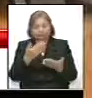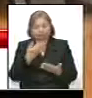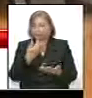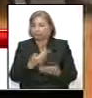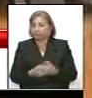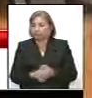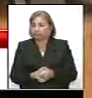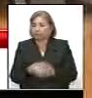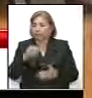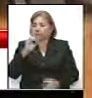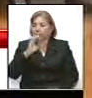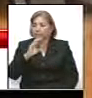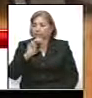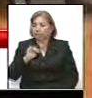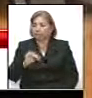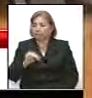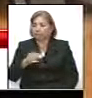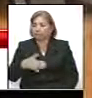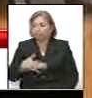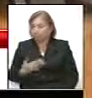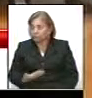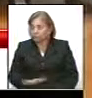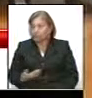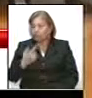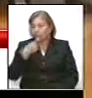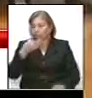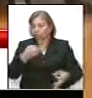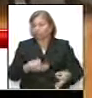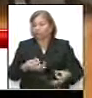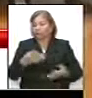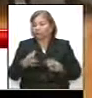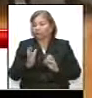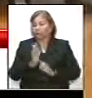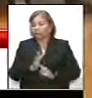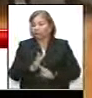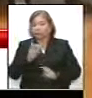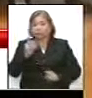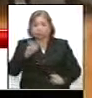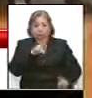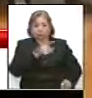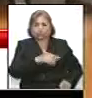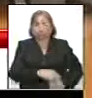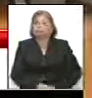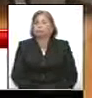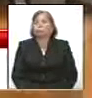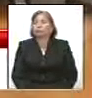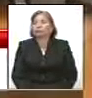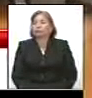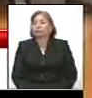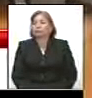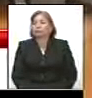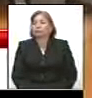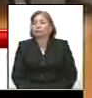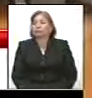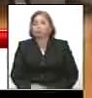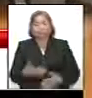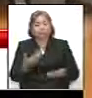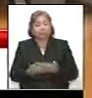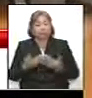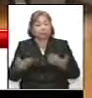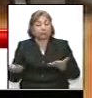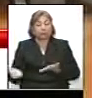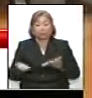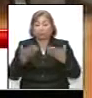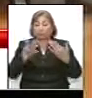que PCM, de verdad, pueda ir en sitio y verificar, y ustedes mismos, verificar, también van a ir, pueden ir con